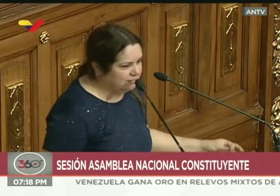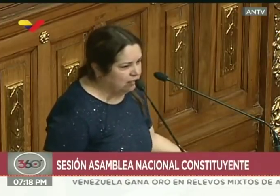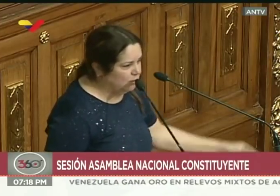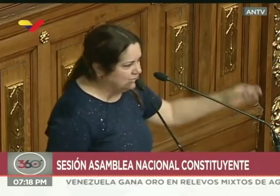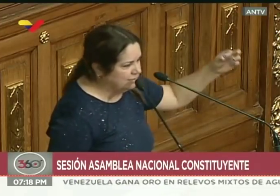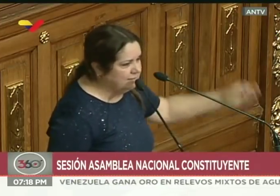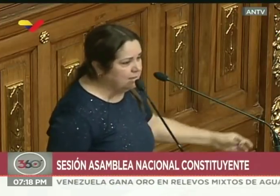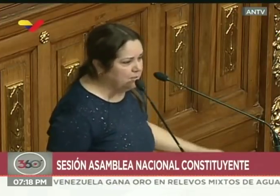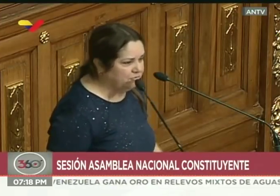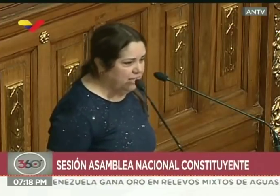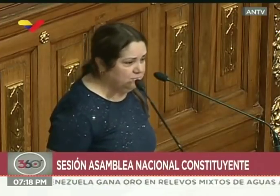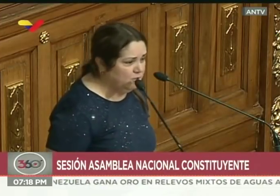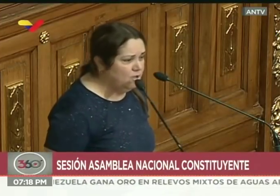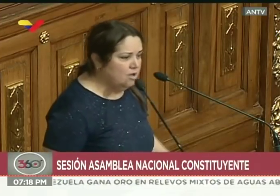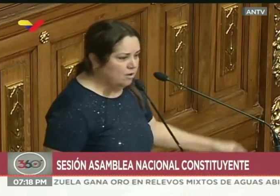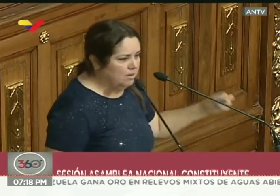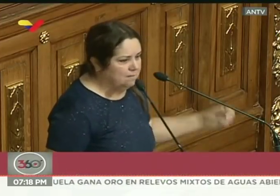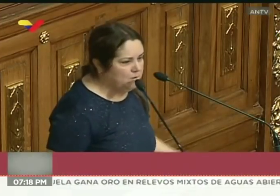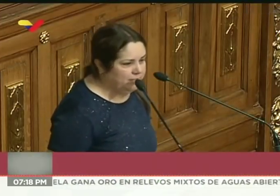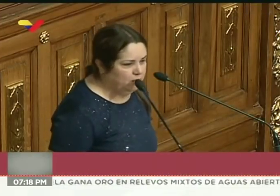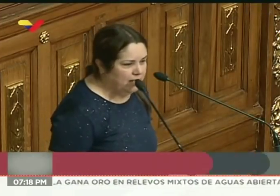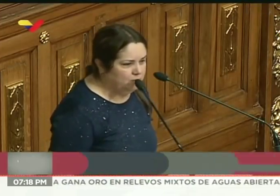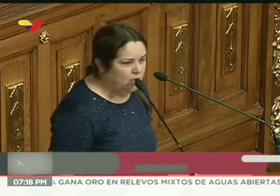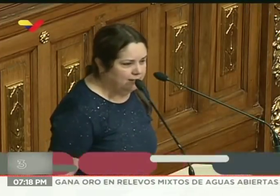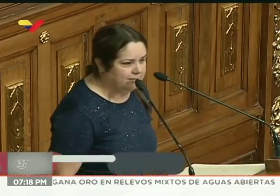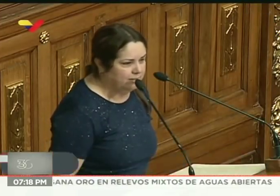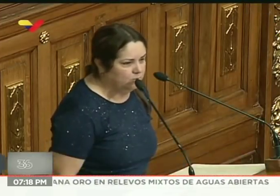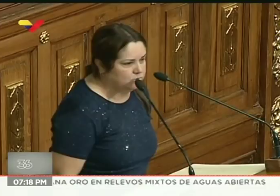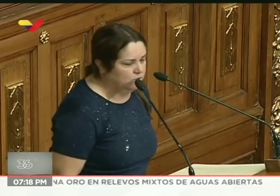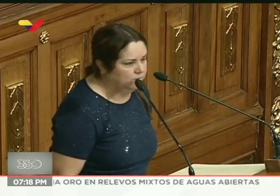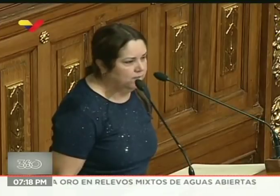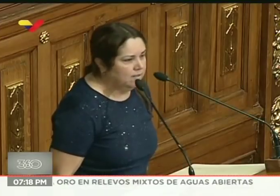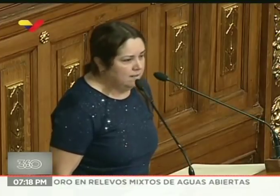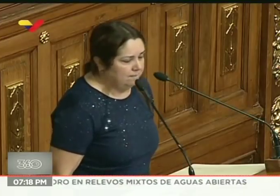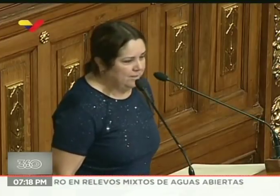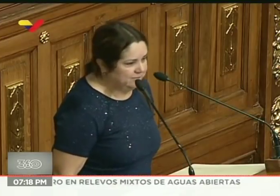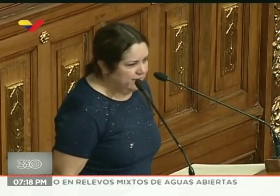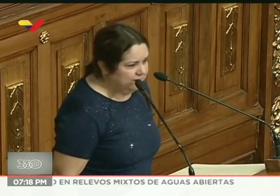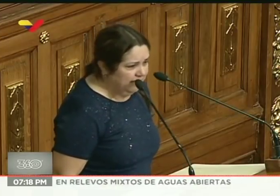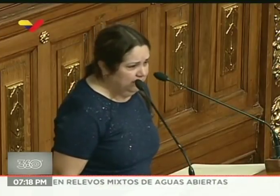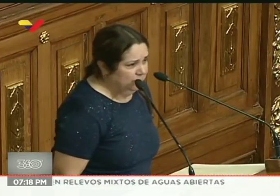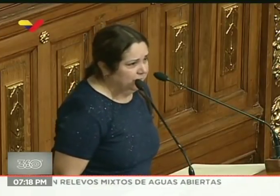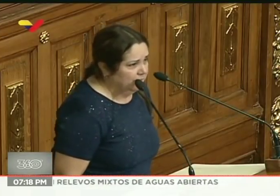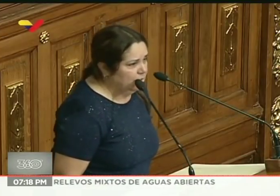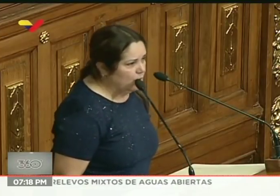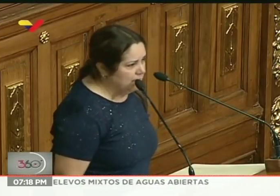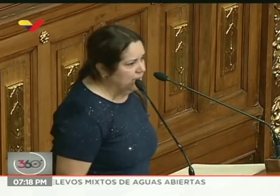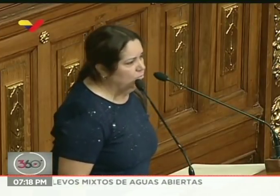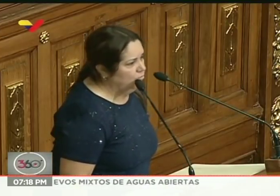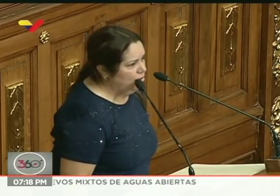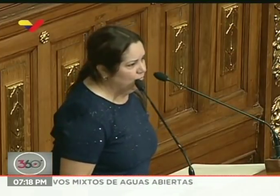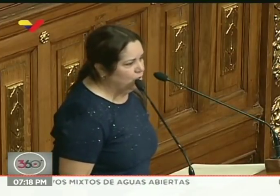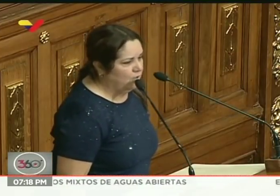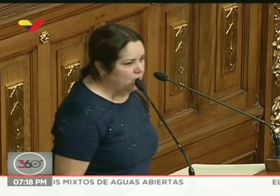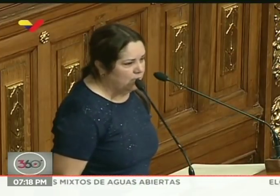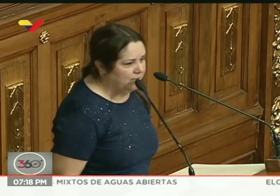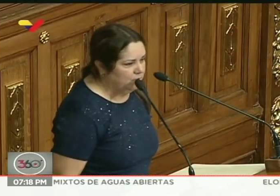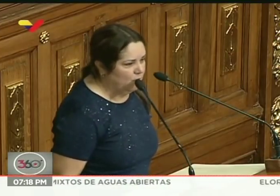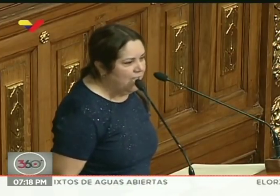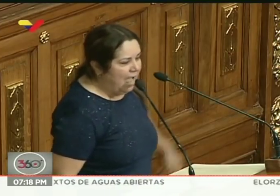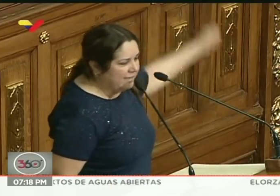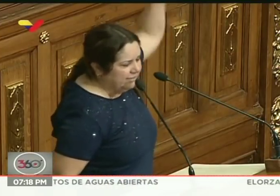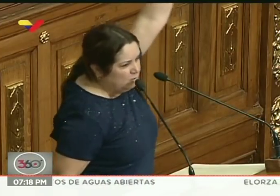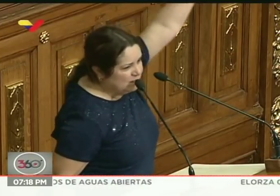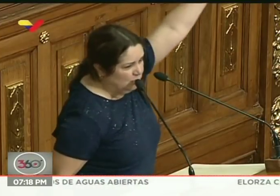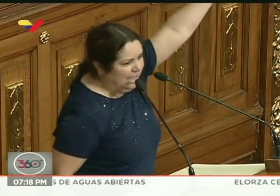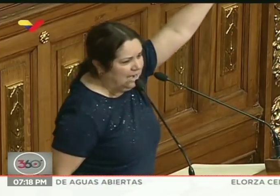el 80, con el 70%, como le hemos venido dando a esta revolución. Presidente Nicolás Maduro, Diosdado